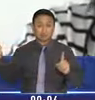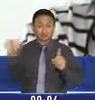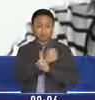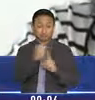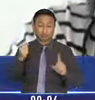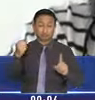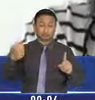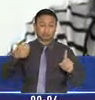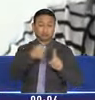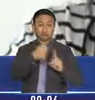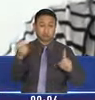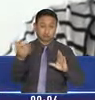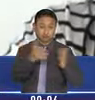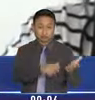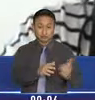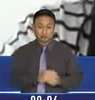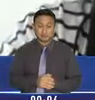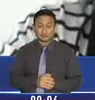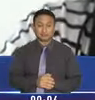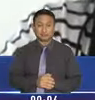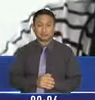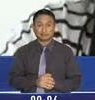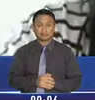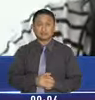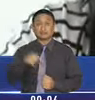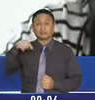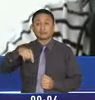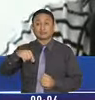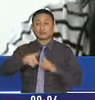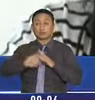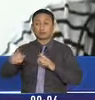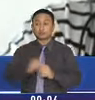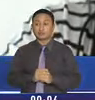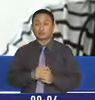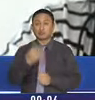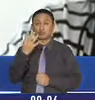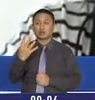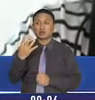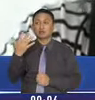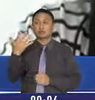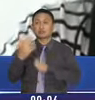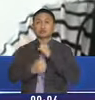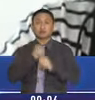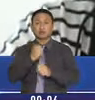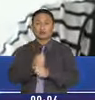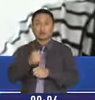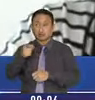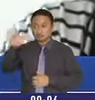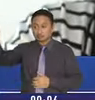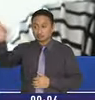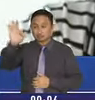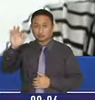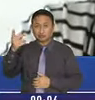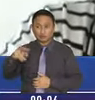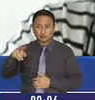Muchos agresores de víctimas de violencia de género son encontrados después de 4 o 5 años, incluso en sus mismas